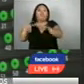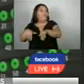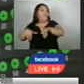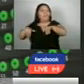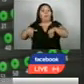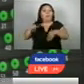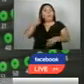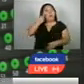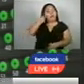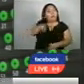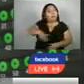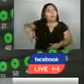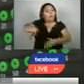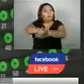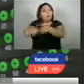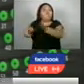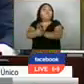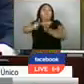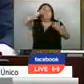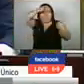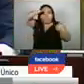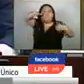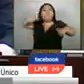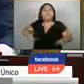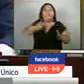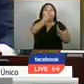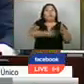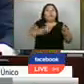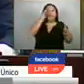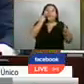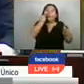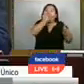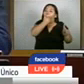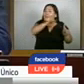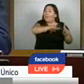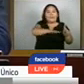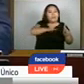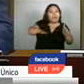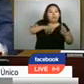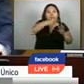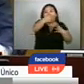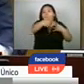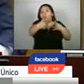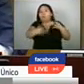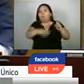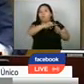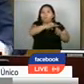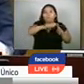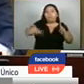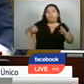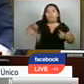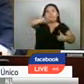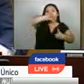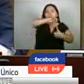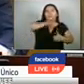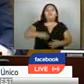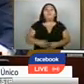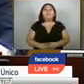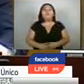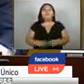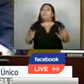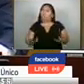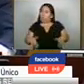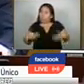Asamblea Legislativa se aprobó retirar el fuero constitucional al diputado por arena en el Parlamento Centroamericano Norman Quijano